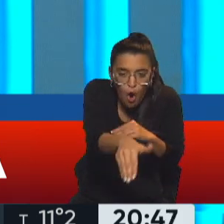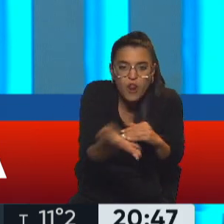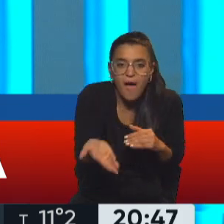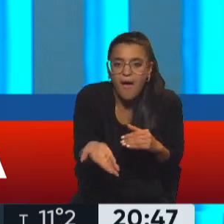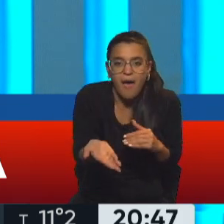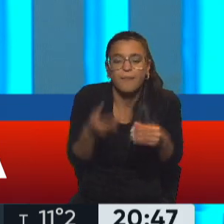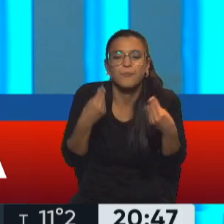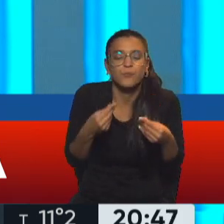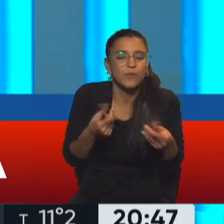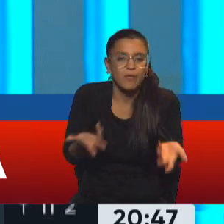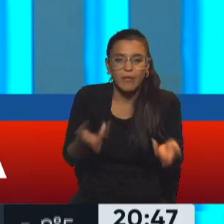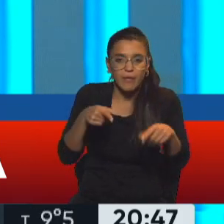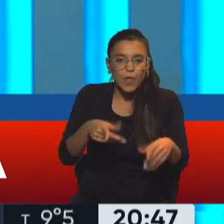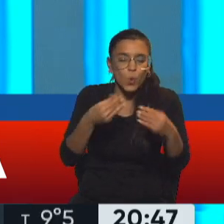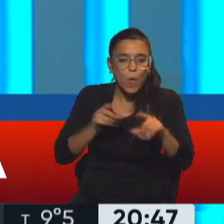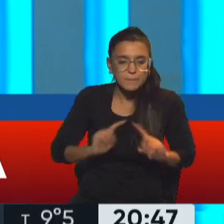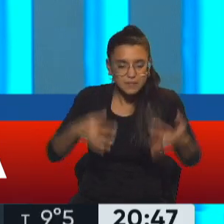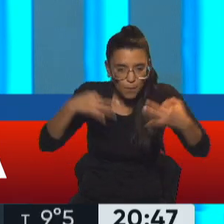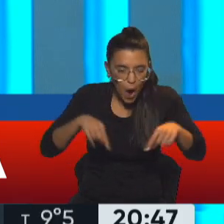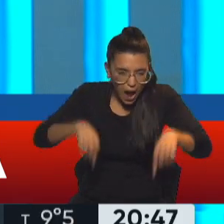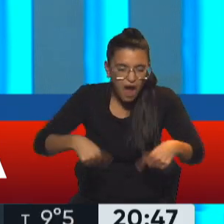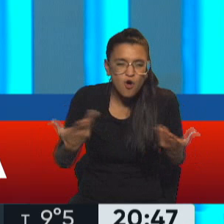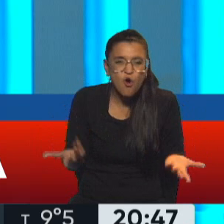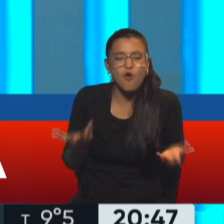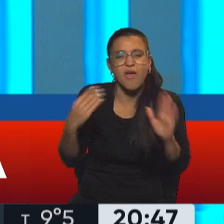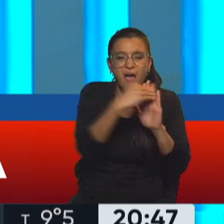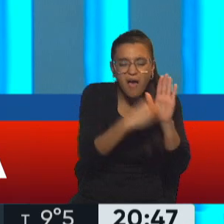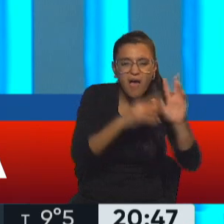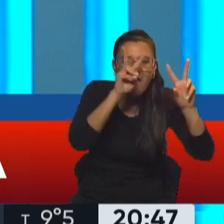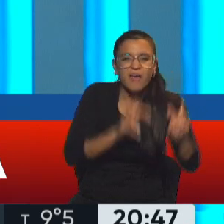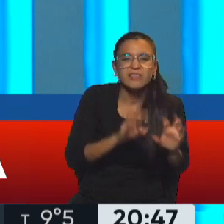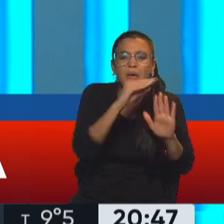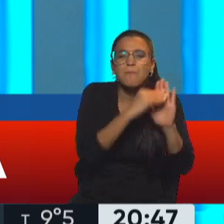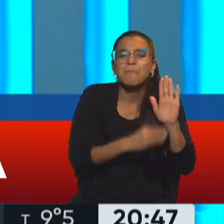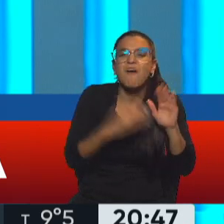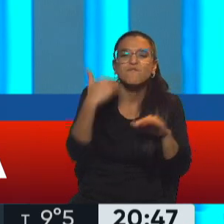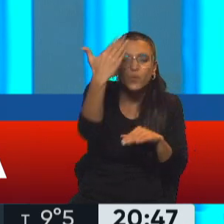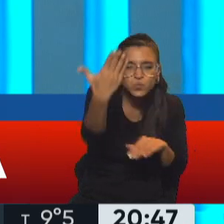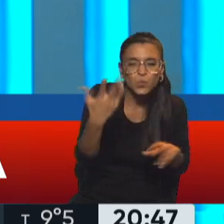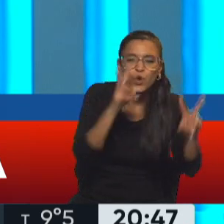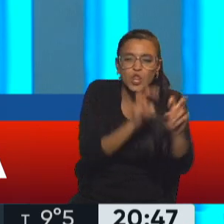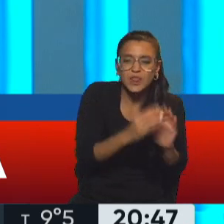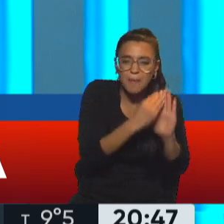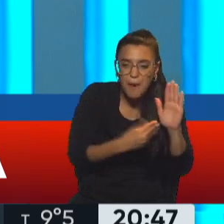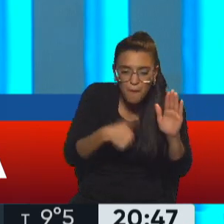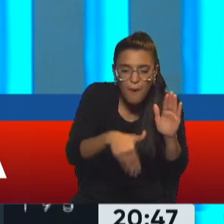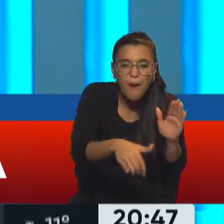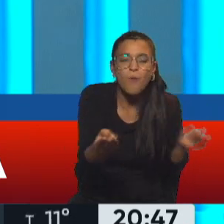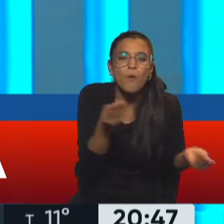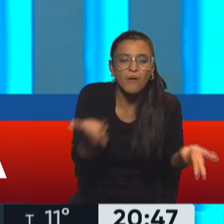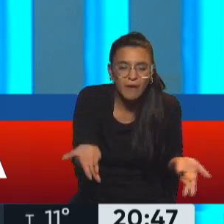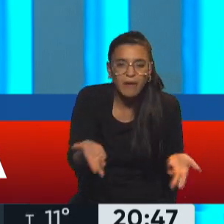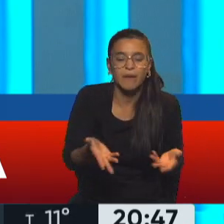¿por qué no empezamos a establecer una agenda del futuro, la agenda de lo que va a venir,